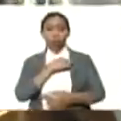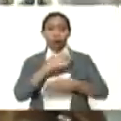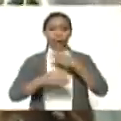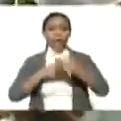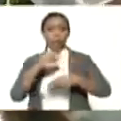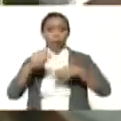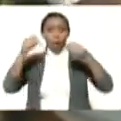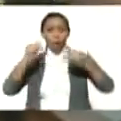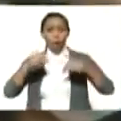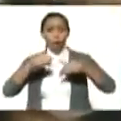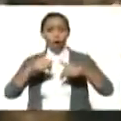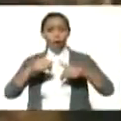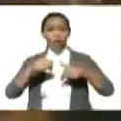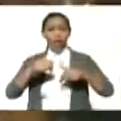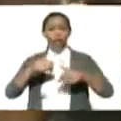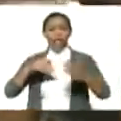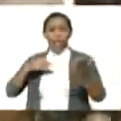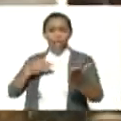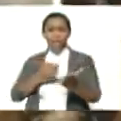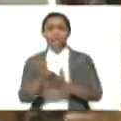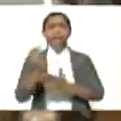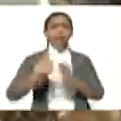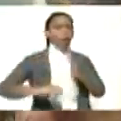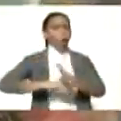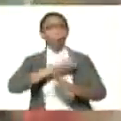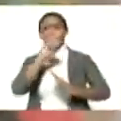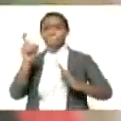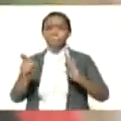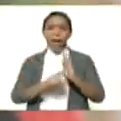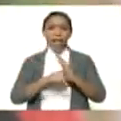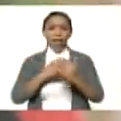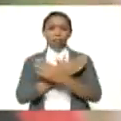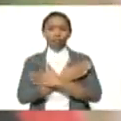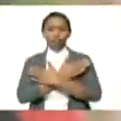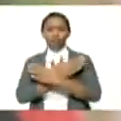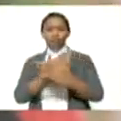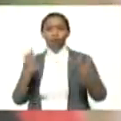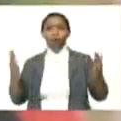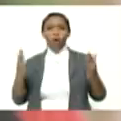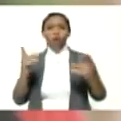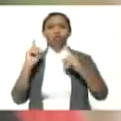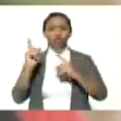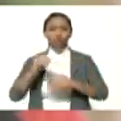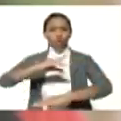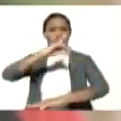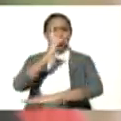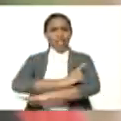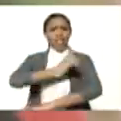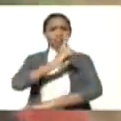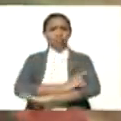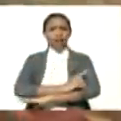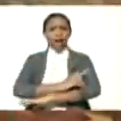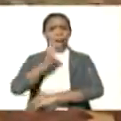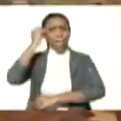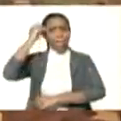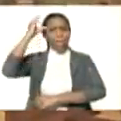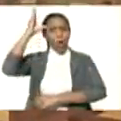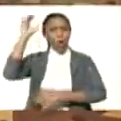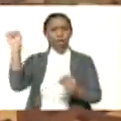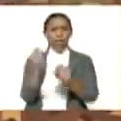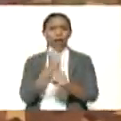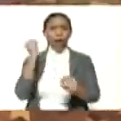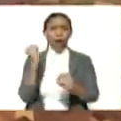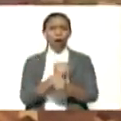hoy. Su lealtad absoluta, su disposición, su disciplina, su capacidad de